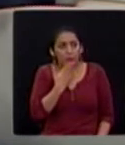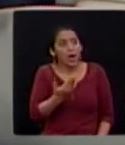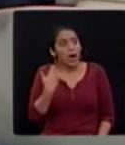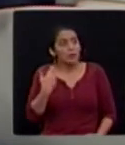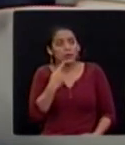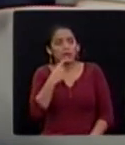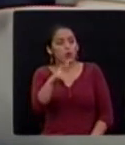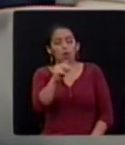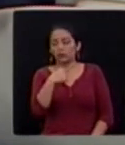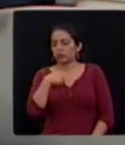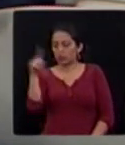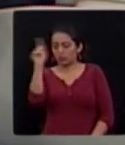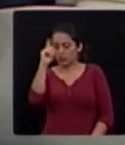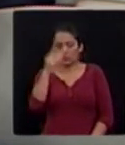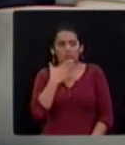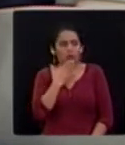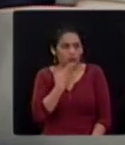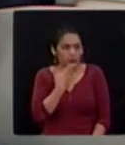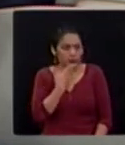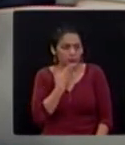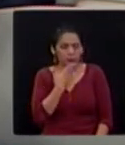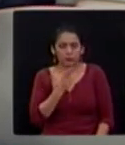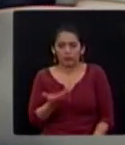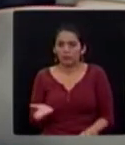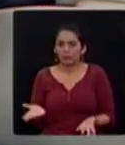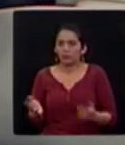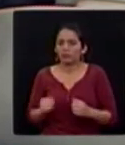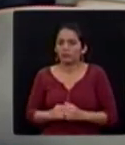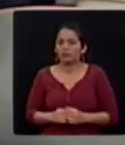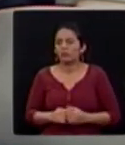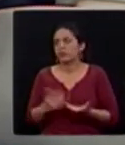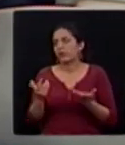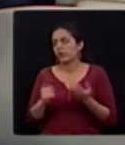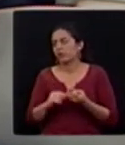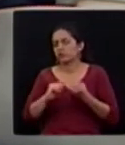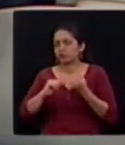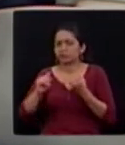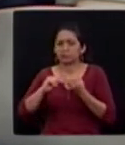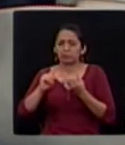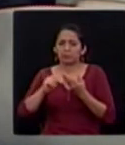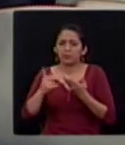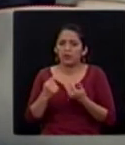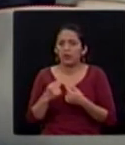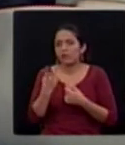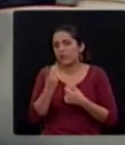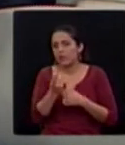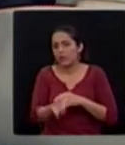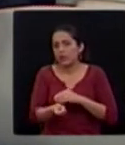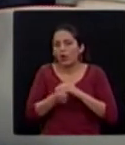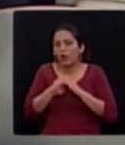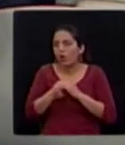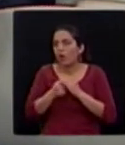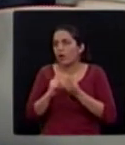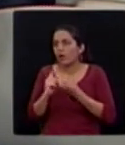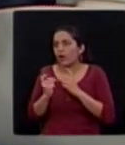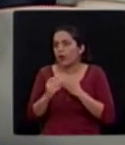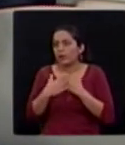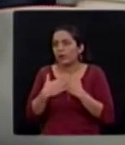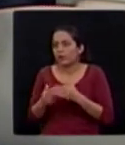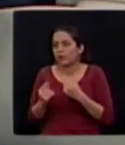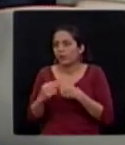no ha recibido absolutamente nada? Aquí podría haber una concurrencia de delitos, peculado, concusión, asociación ilícita, lavado de